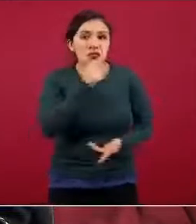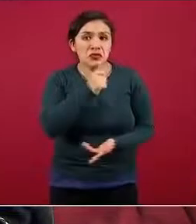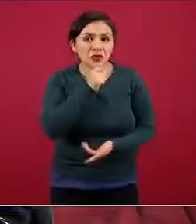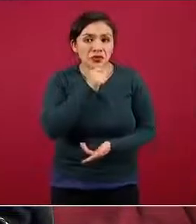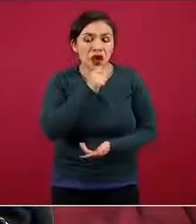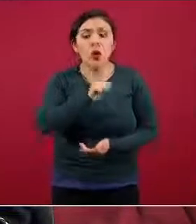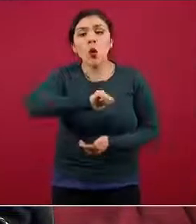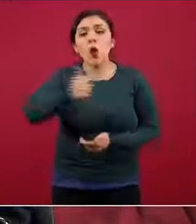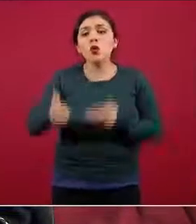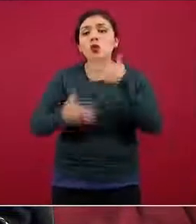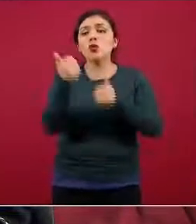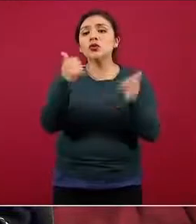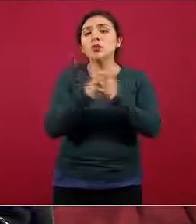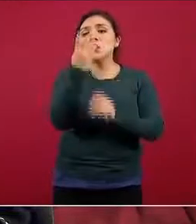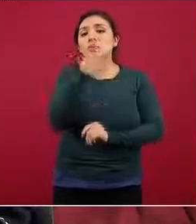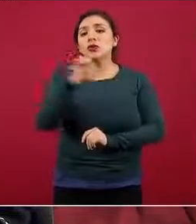y